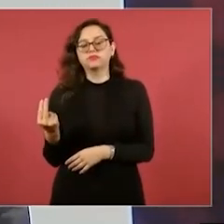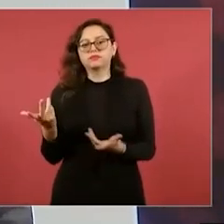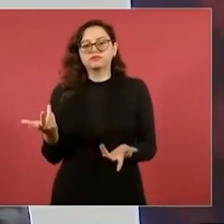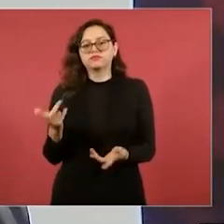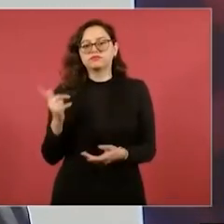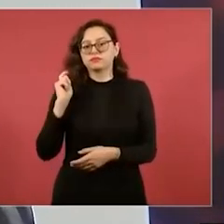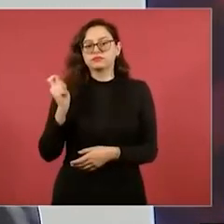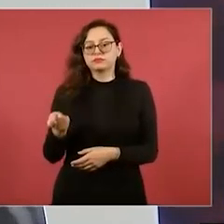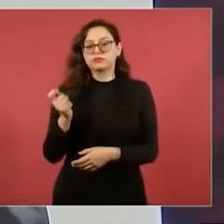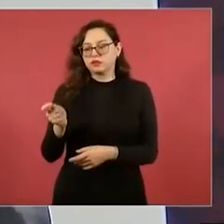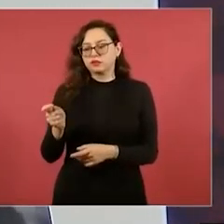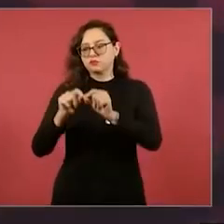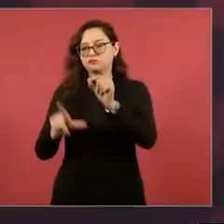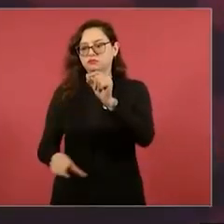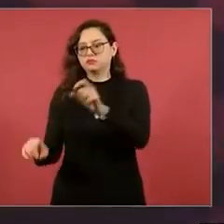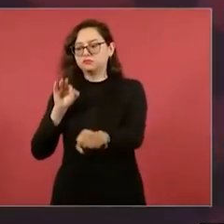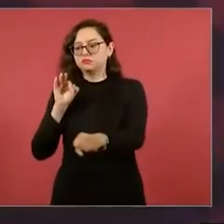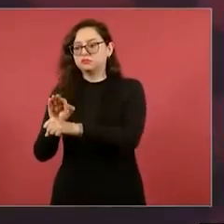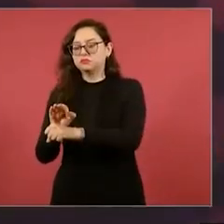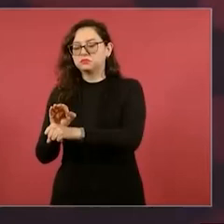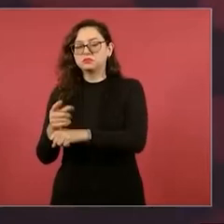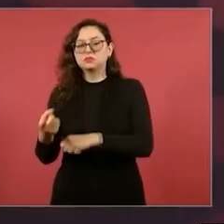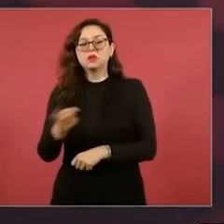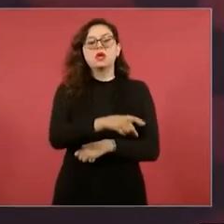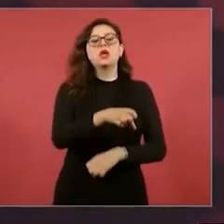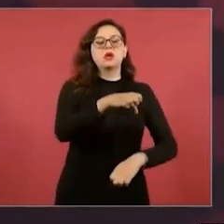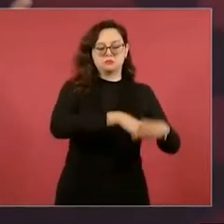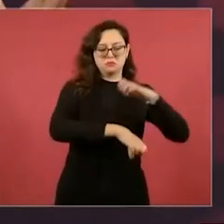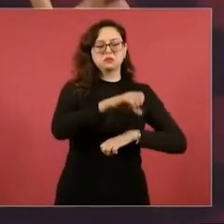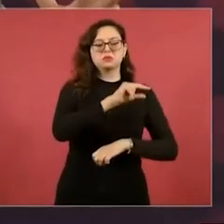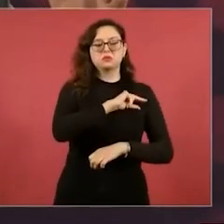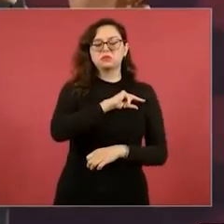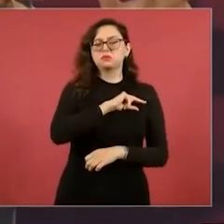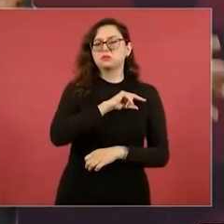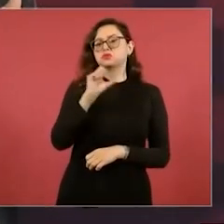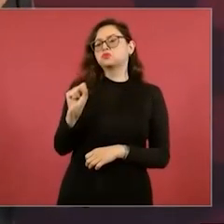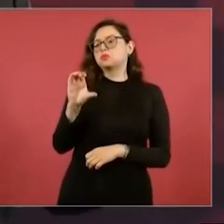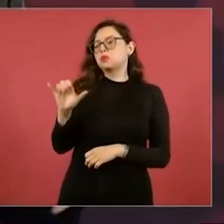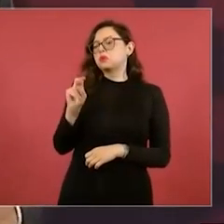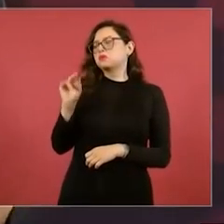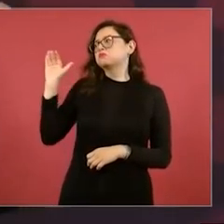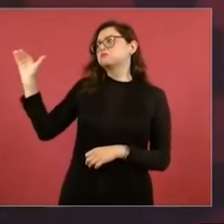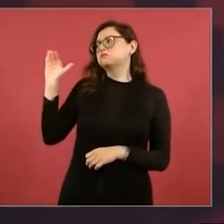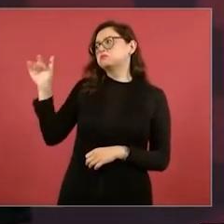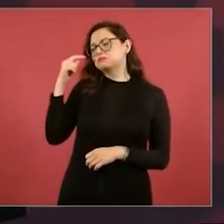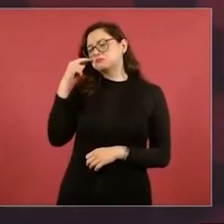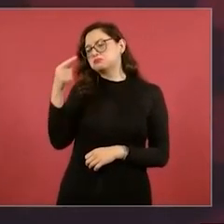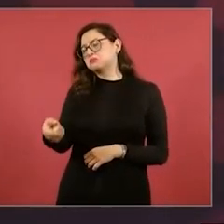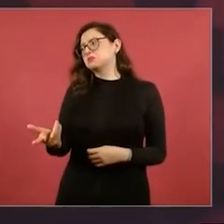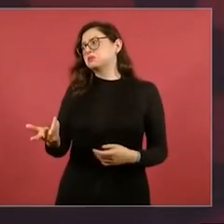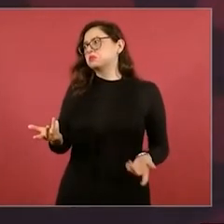que se cobrara más por la luz, y el juez salió a defender a la